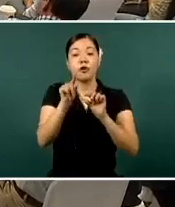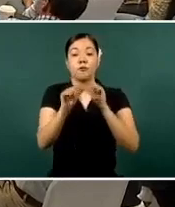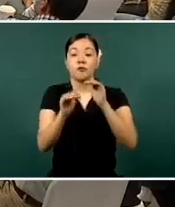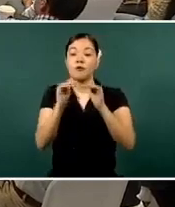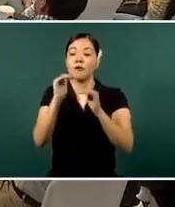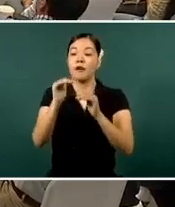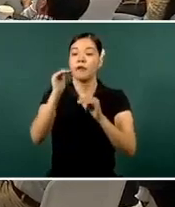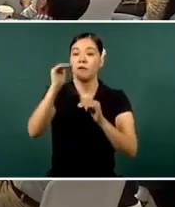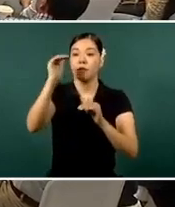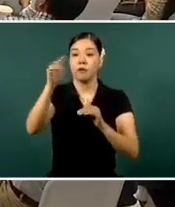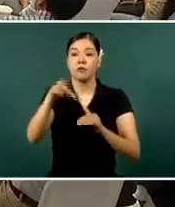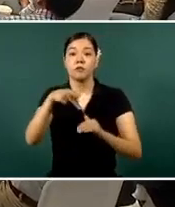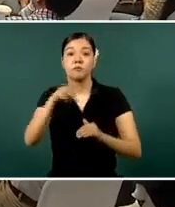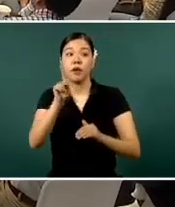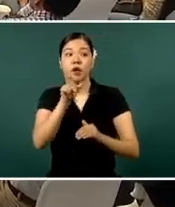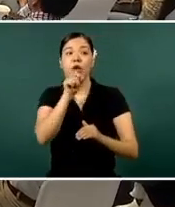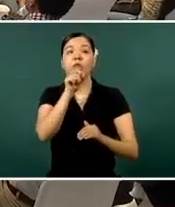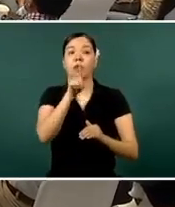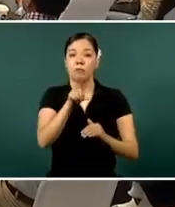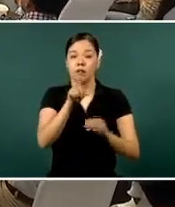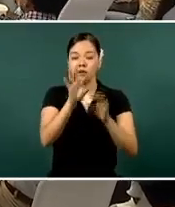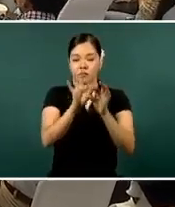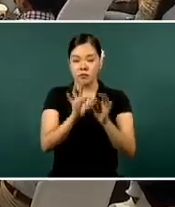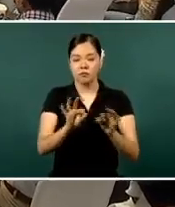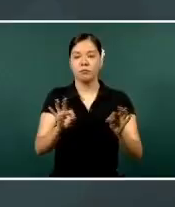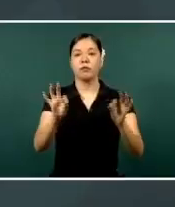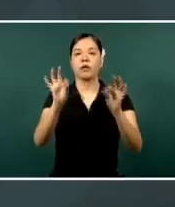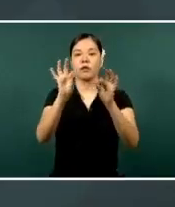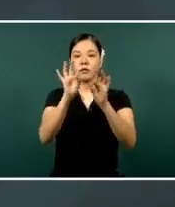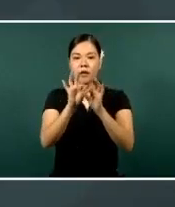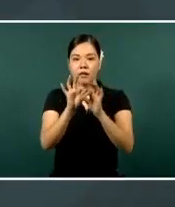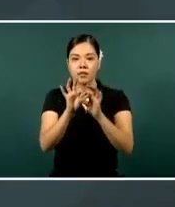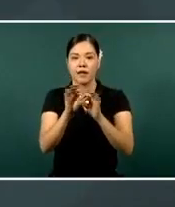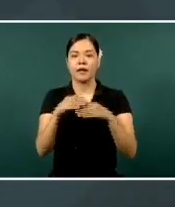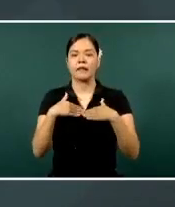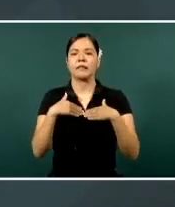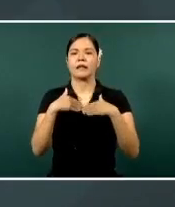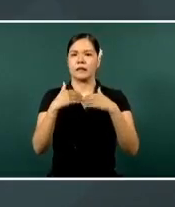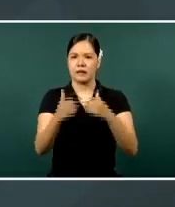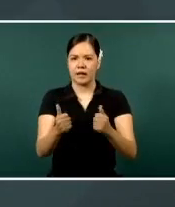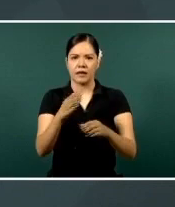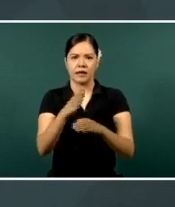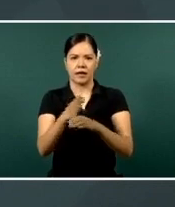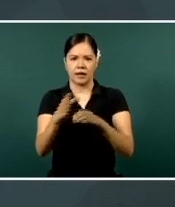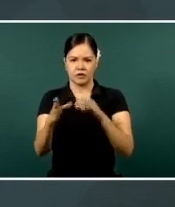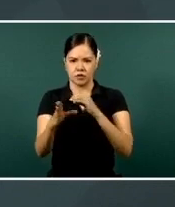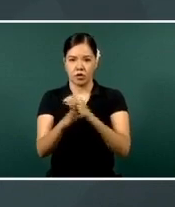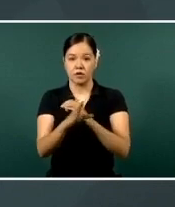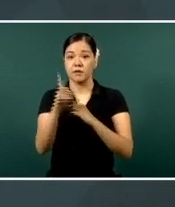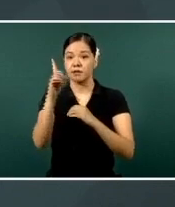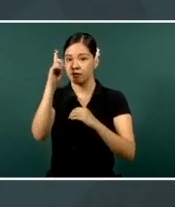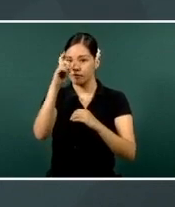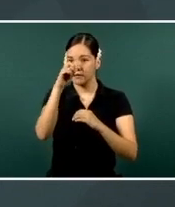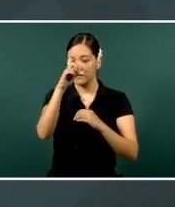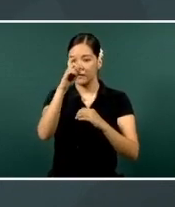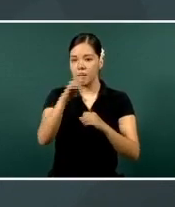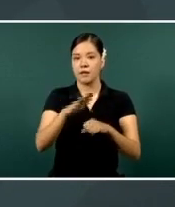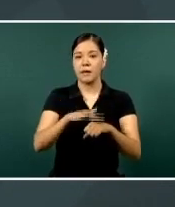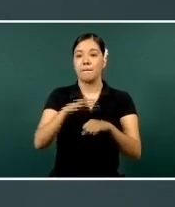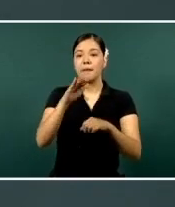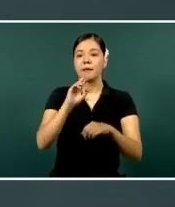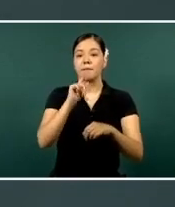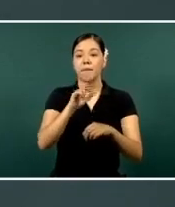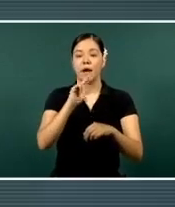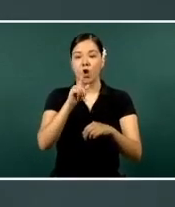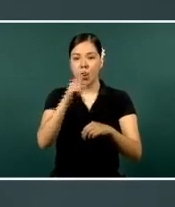también no podemos desconocer que con un delito que se cometa, esa es una cuestión más que